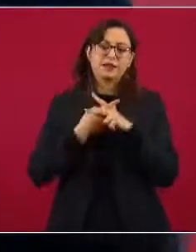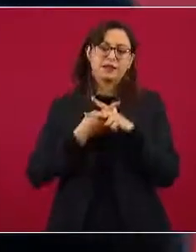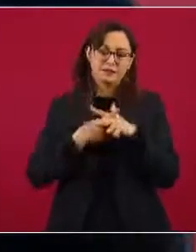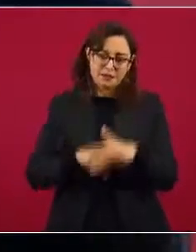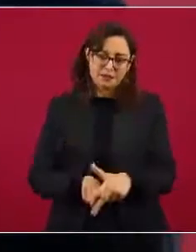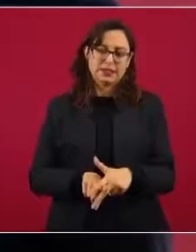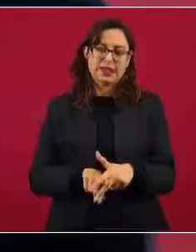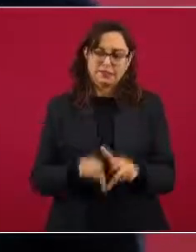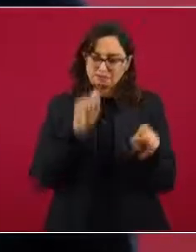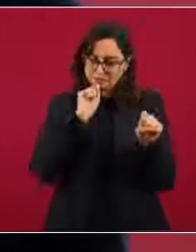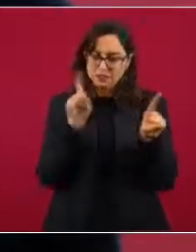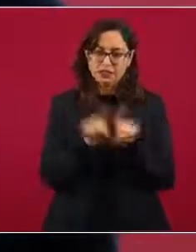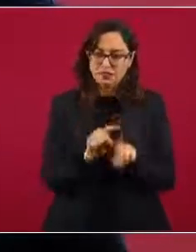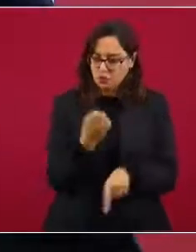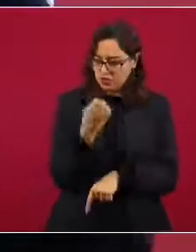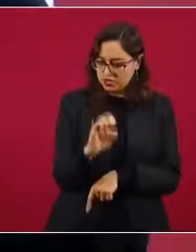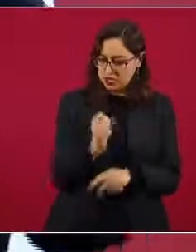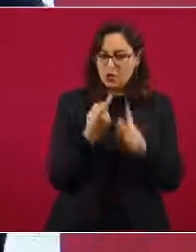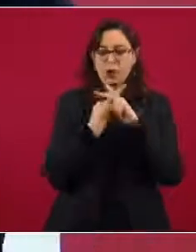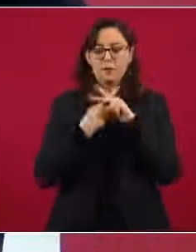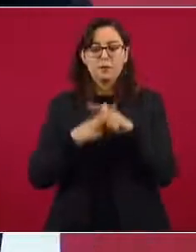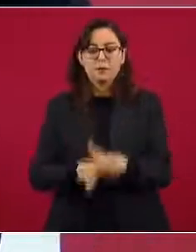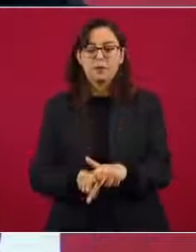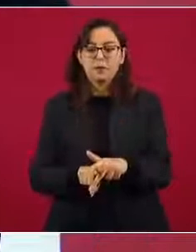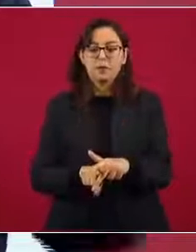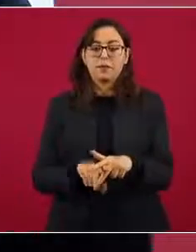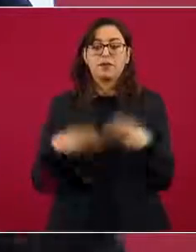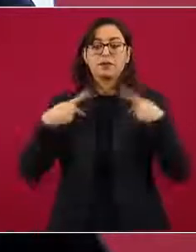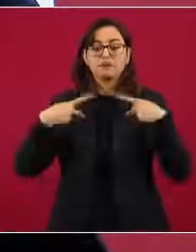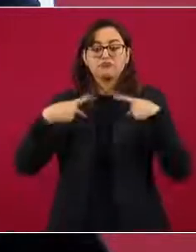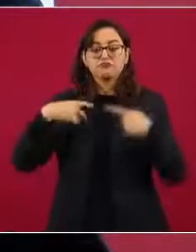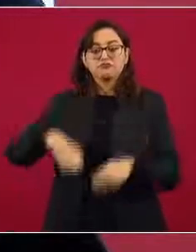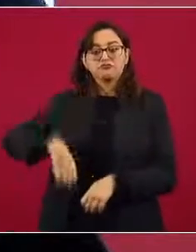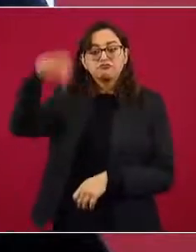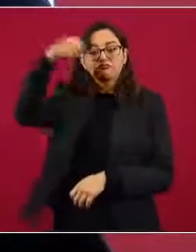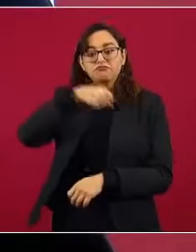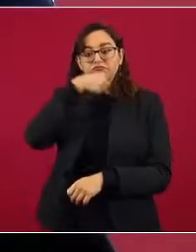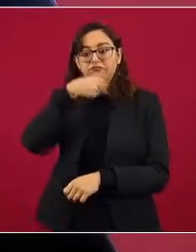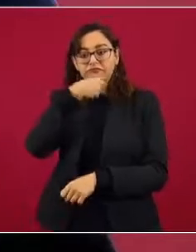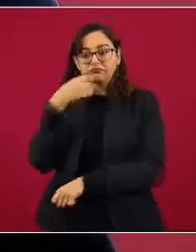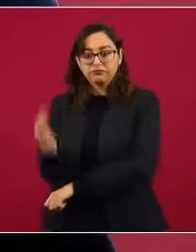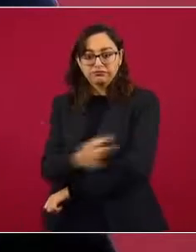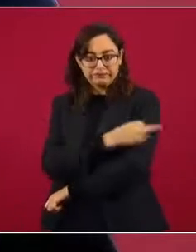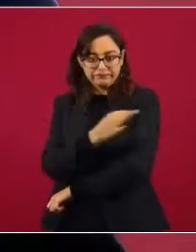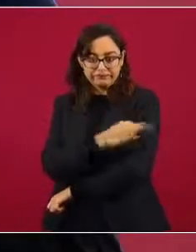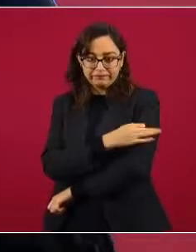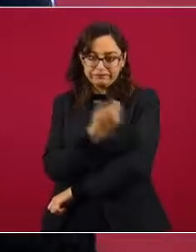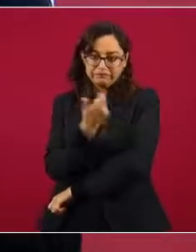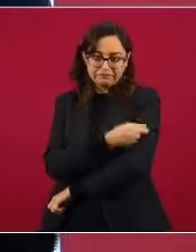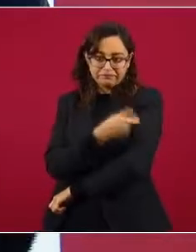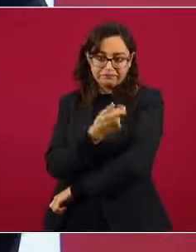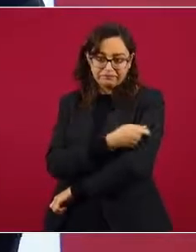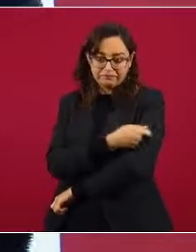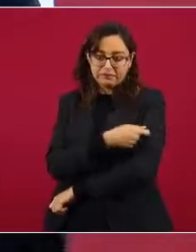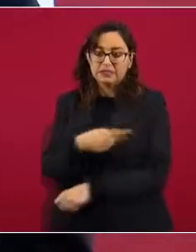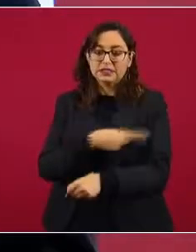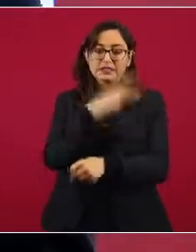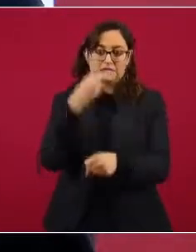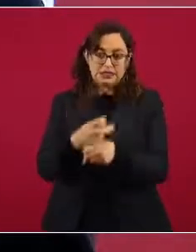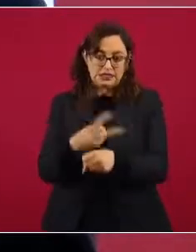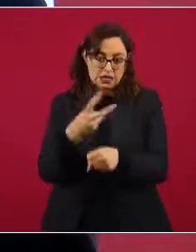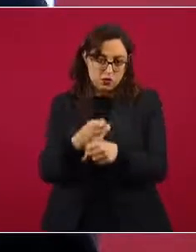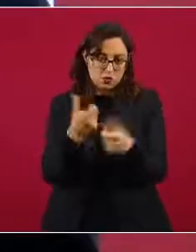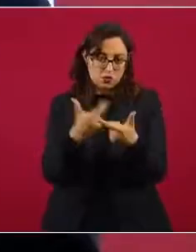desde enero la vacunación de adultos mayores, que es el segundo grupo